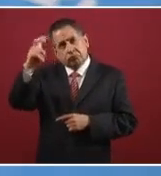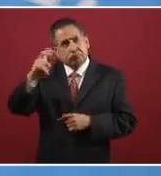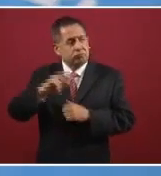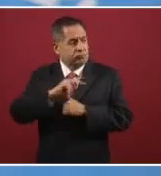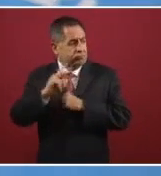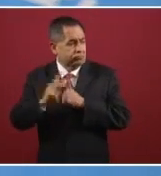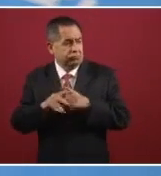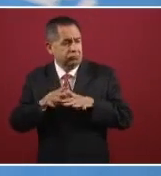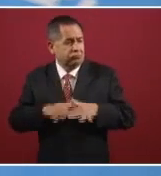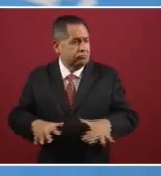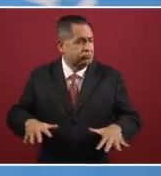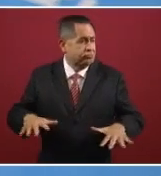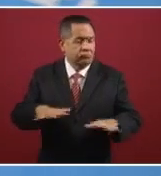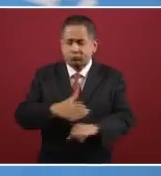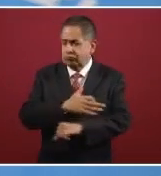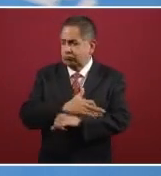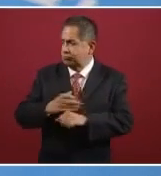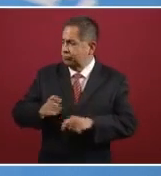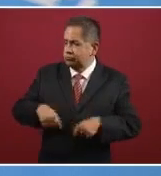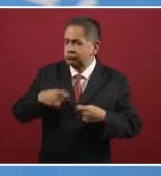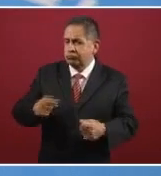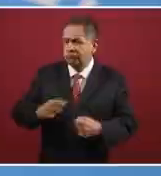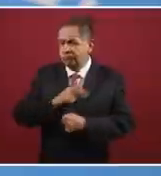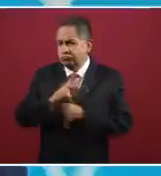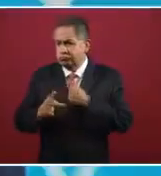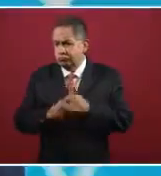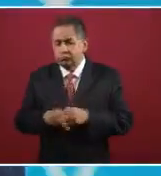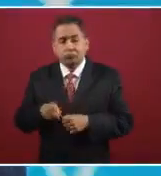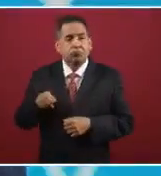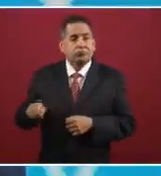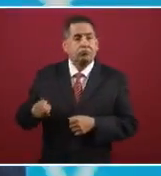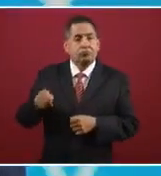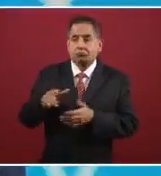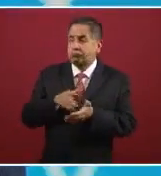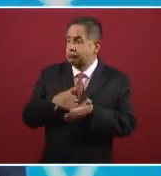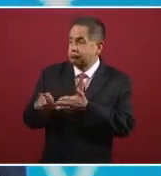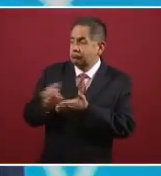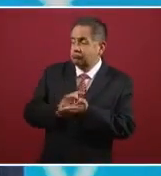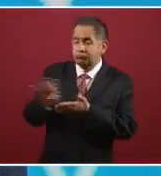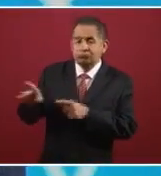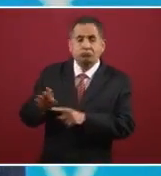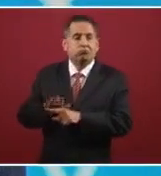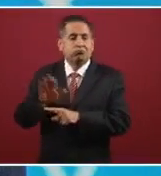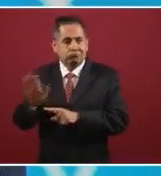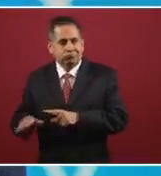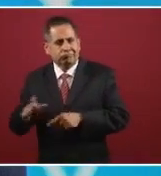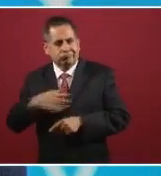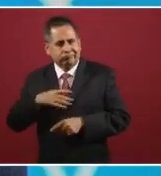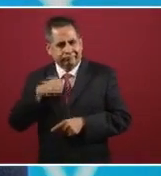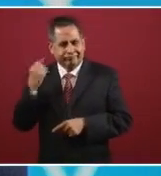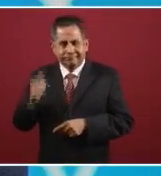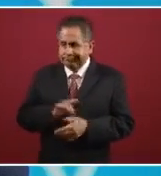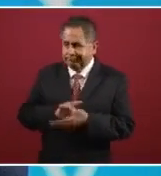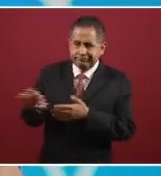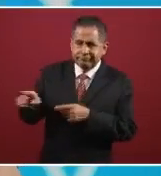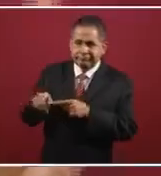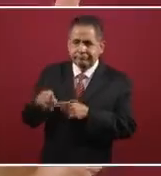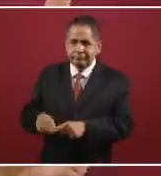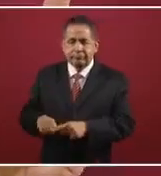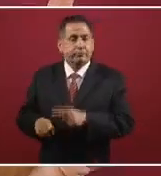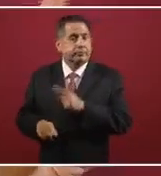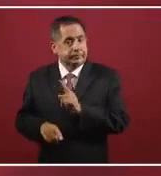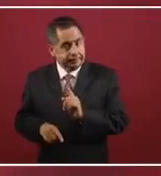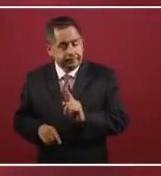las familias, para todas las personas, del que murió en el exilio abandonado por la derrota? La